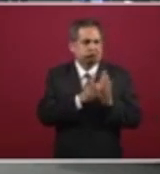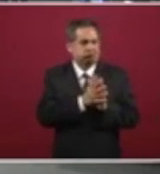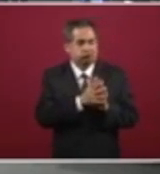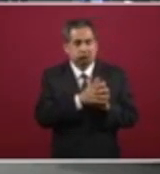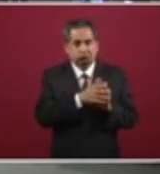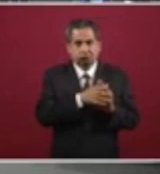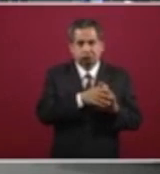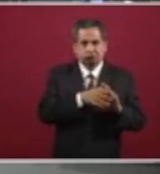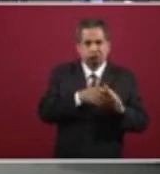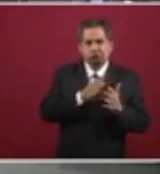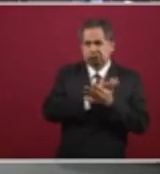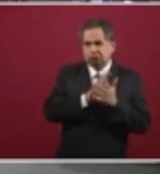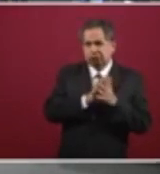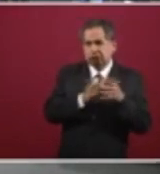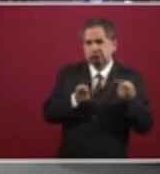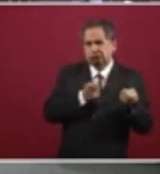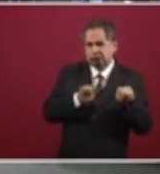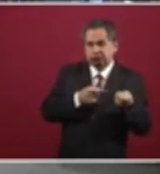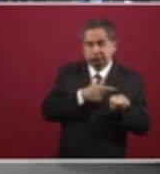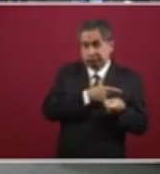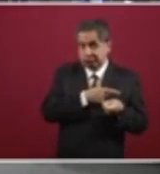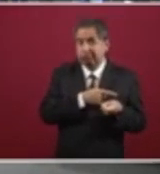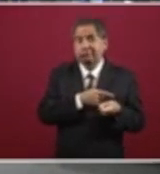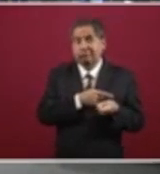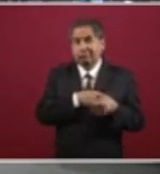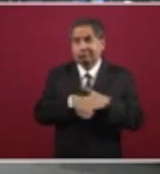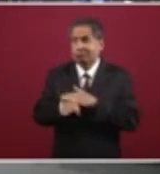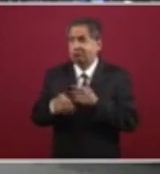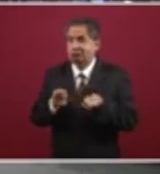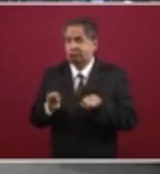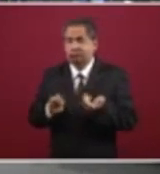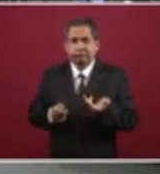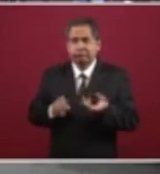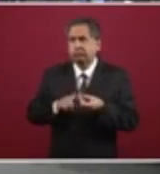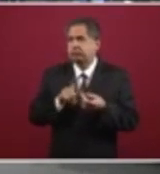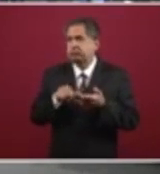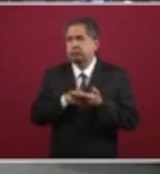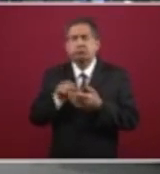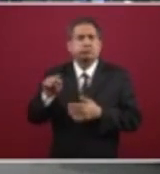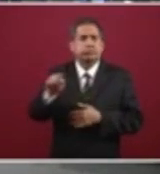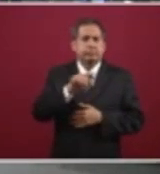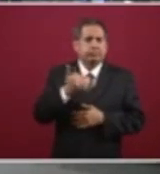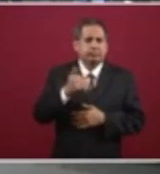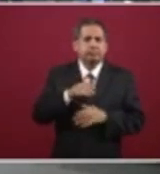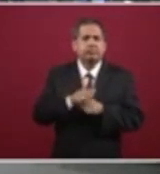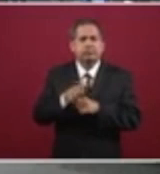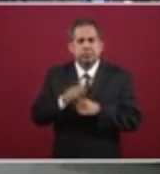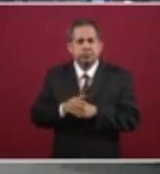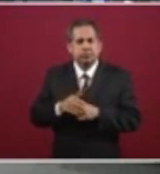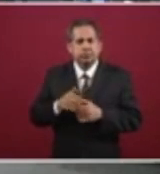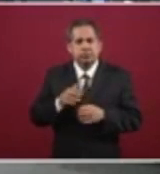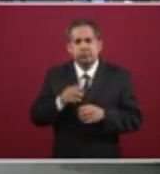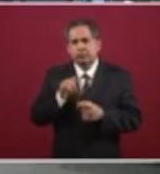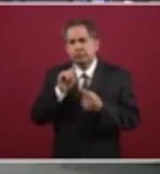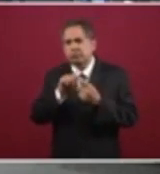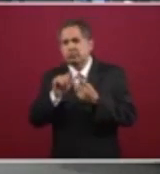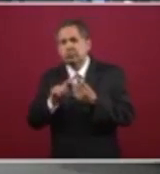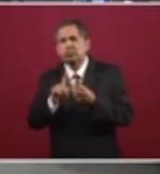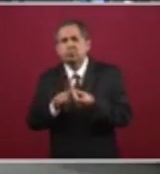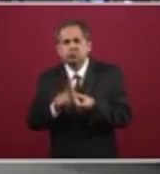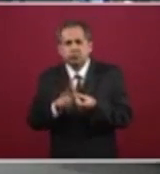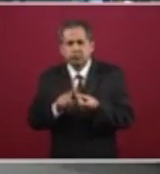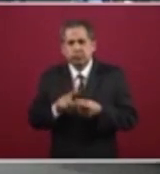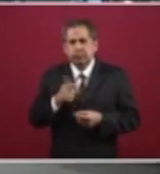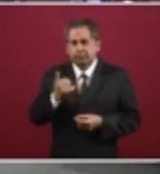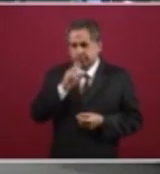crimen organizado, sobre todo dónde se estaba dando esto y cuáles eran. Y ya por último comentarle